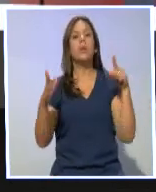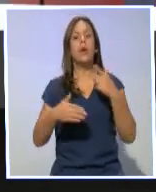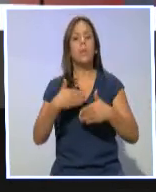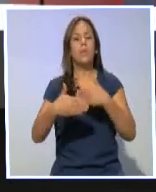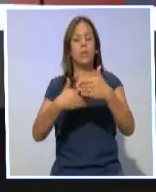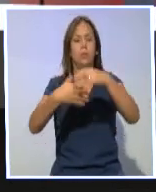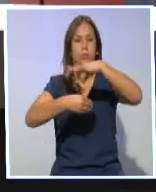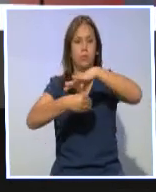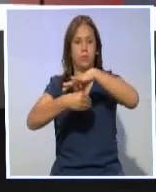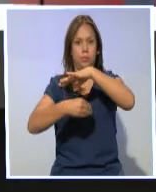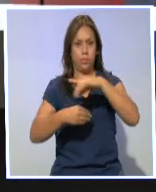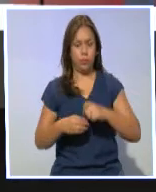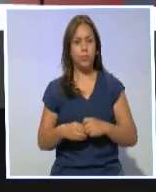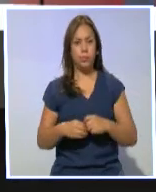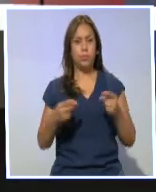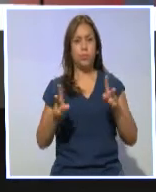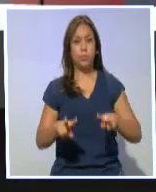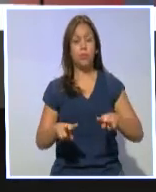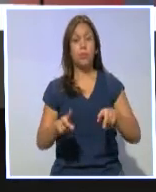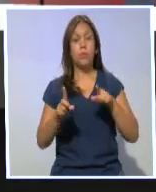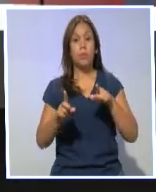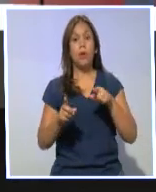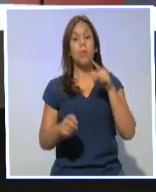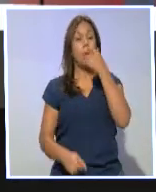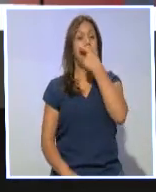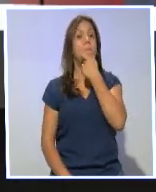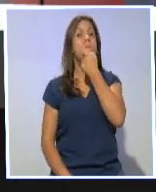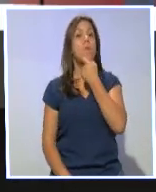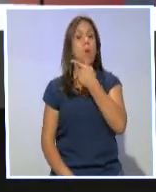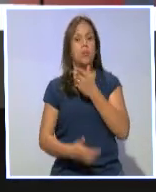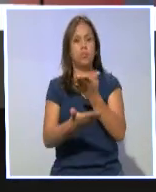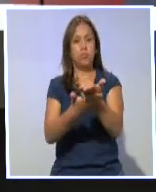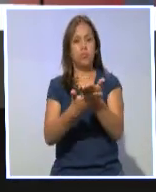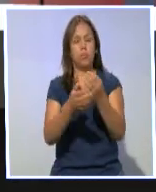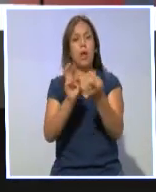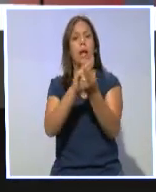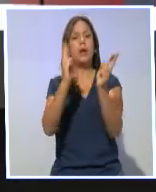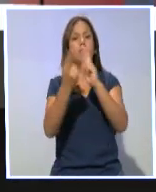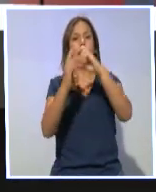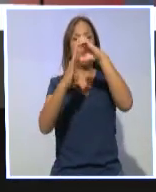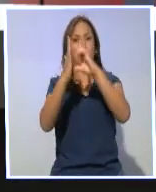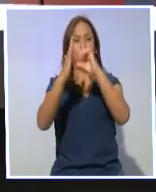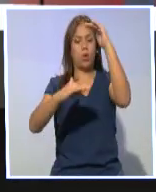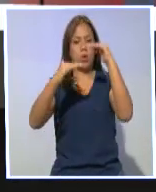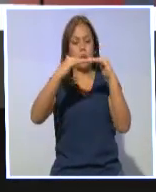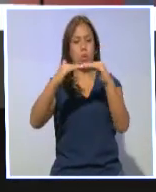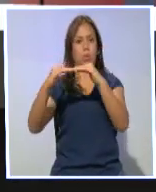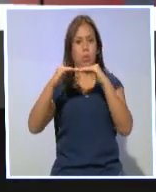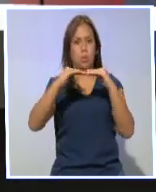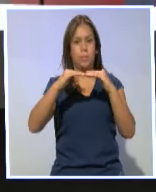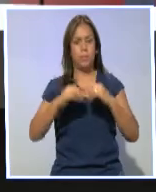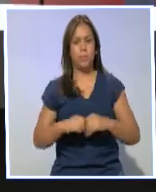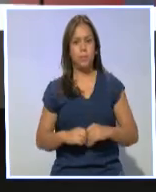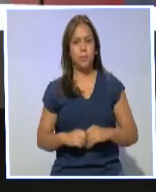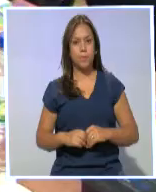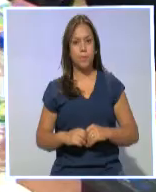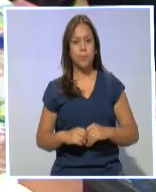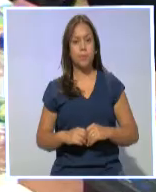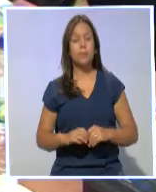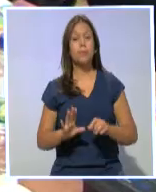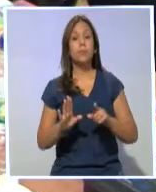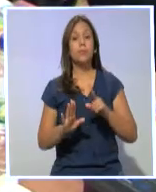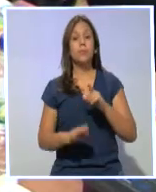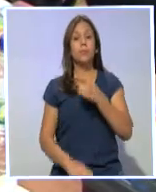proceso electoral. Además, Pozo expuso las propuestas de reforma al Código de la Democracia. Según